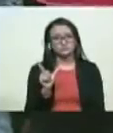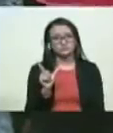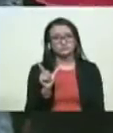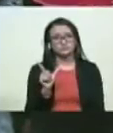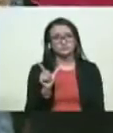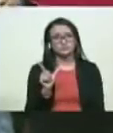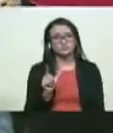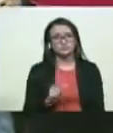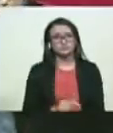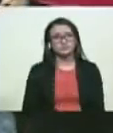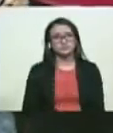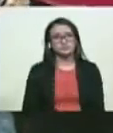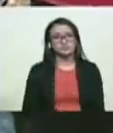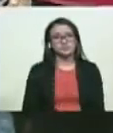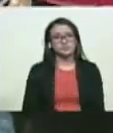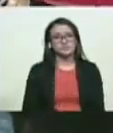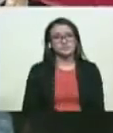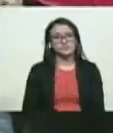venezuela